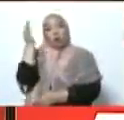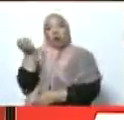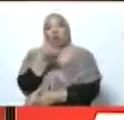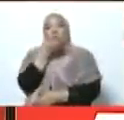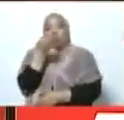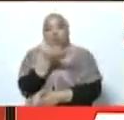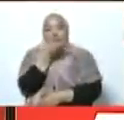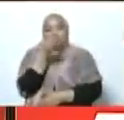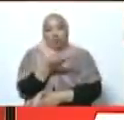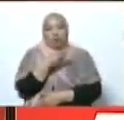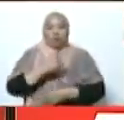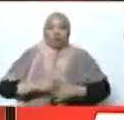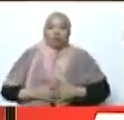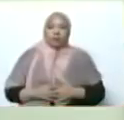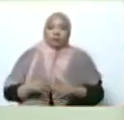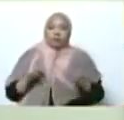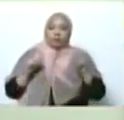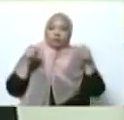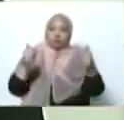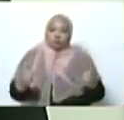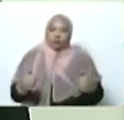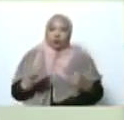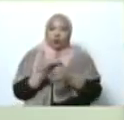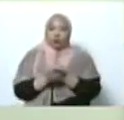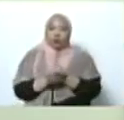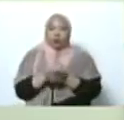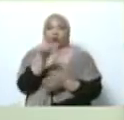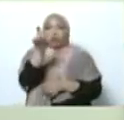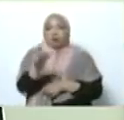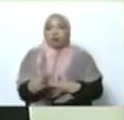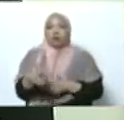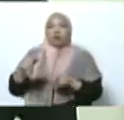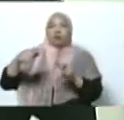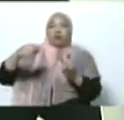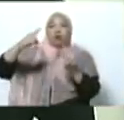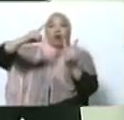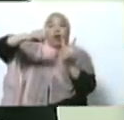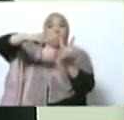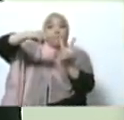todos. Iniciamos la ronda de preguntas con Enni Ángel por Venezolana de Televisión.